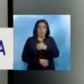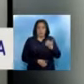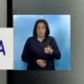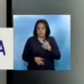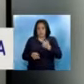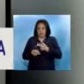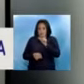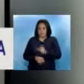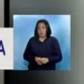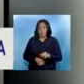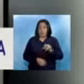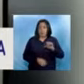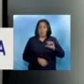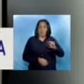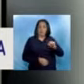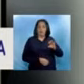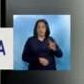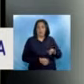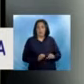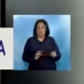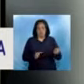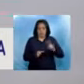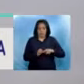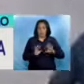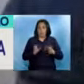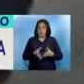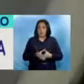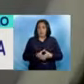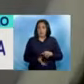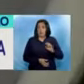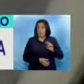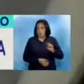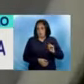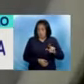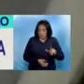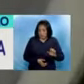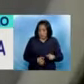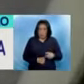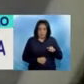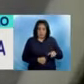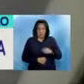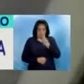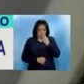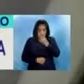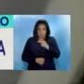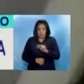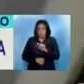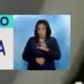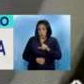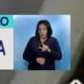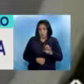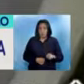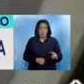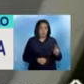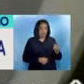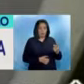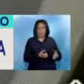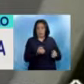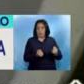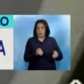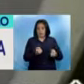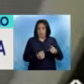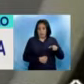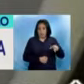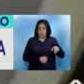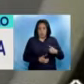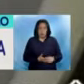Nole, miembro del clan familiar Los Nole. Aparece en escena Nole, al segundo este moderno auto del que baja con